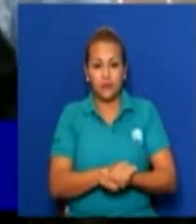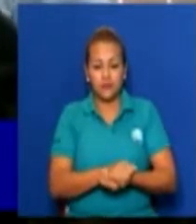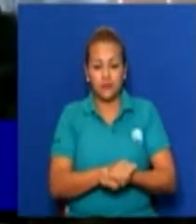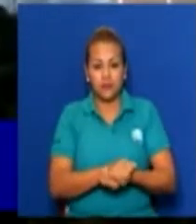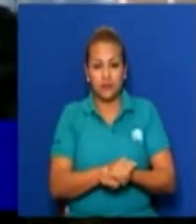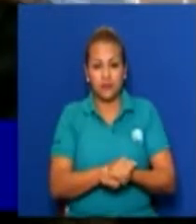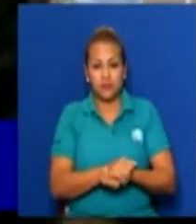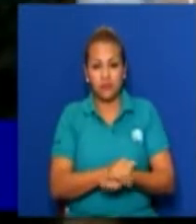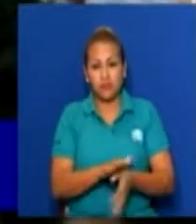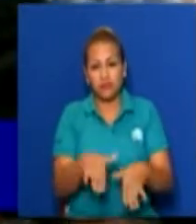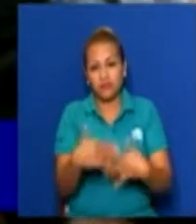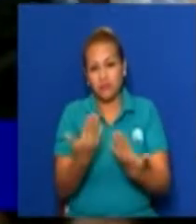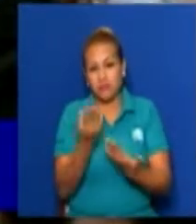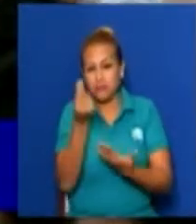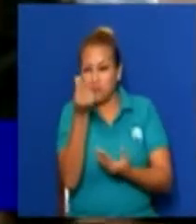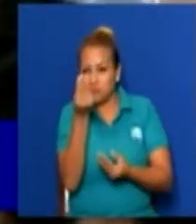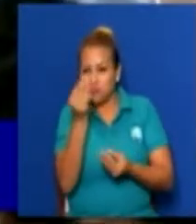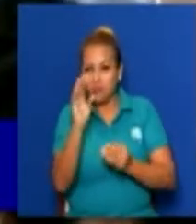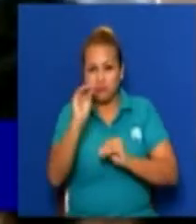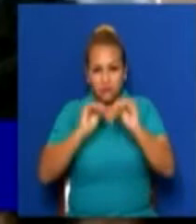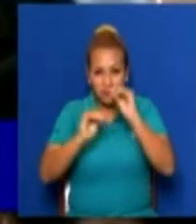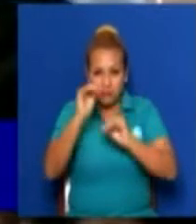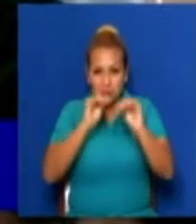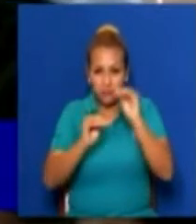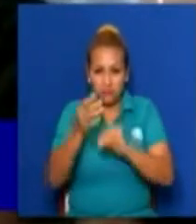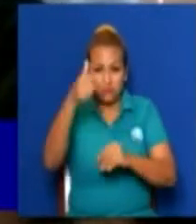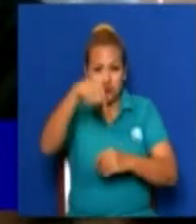de las cifras macroeconómicas de nuestro país.